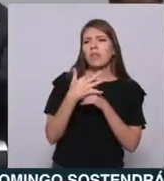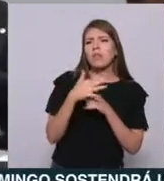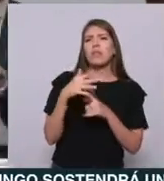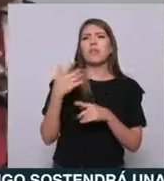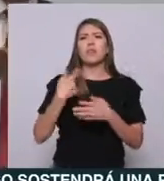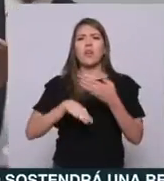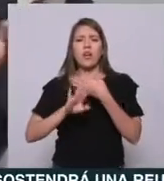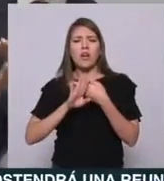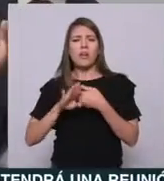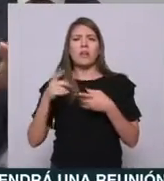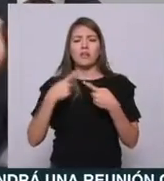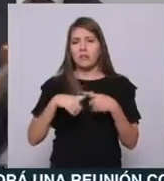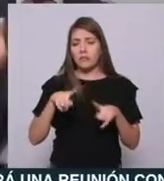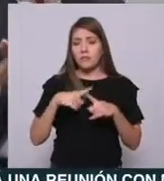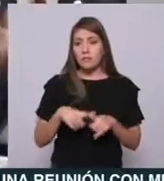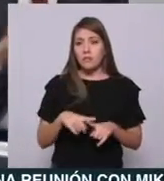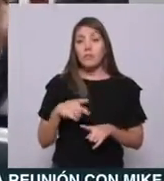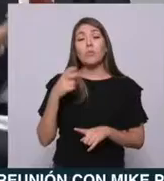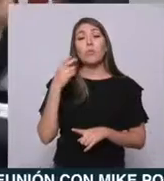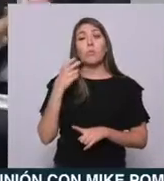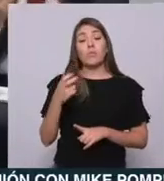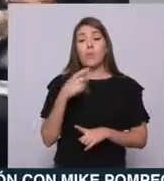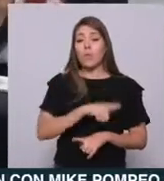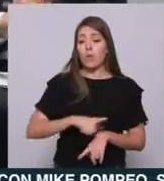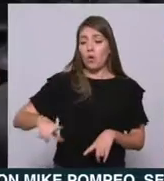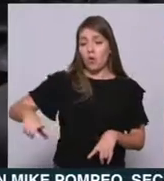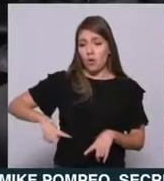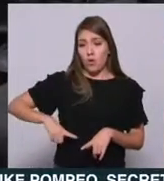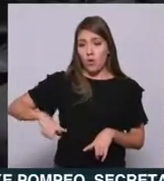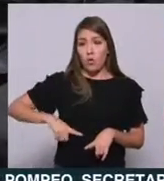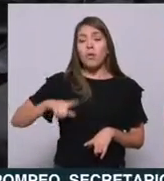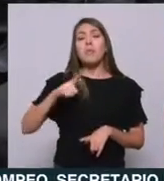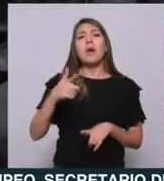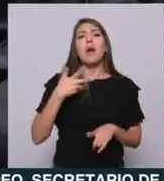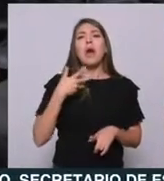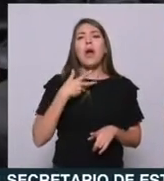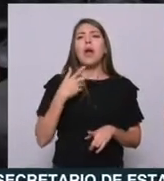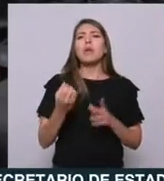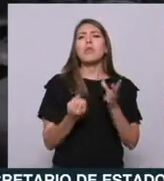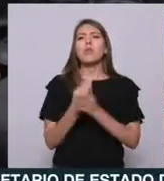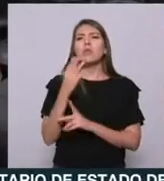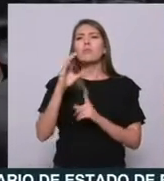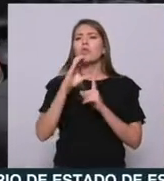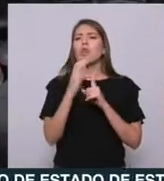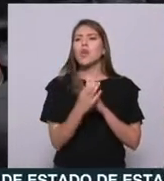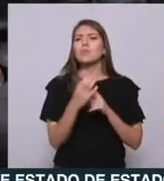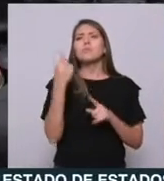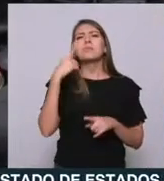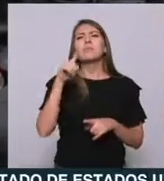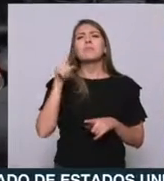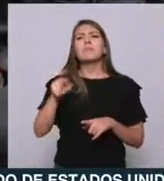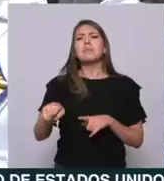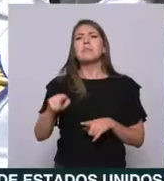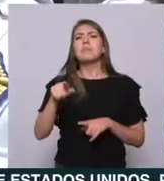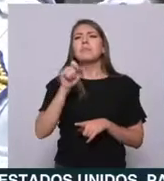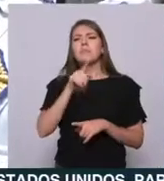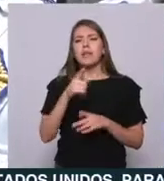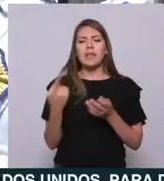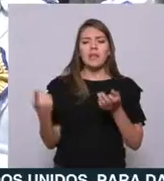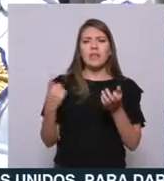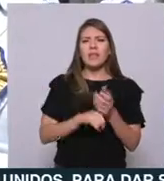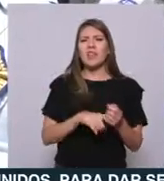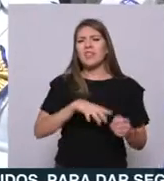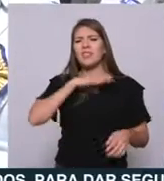el gobierno de la Ciudad de México presentó las comisiones ciudadanas contra la violencia a mujeres policías y contra la corrupción policial,